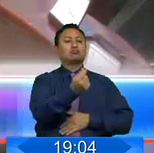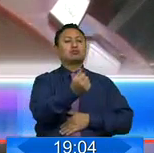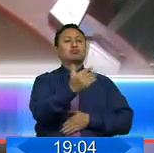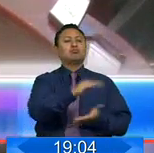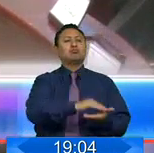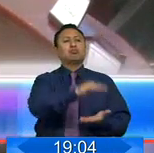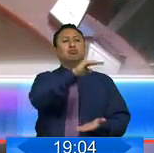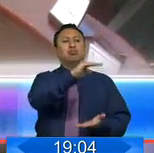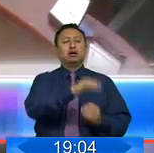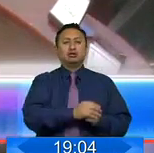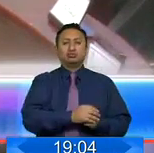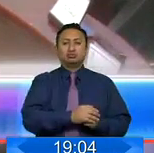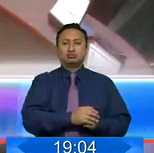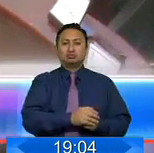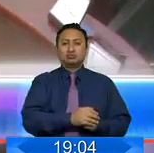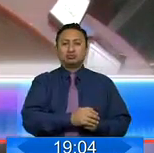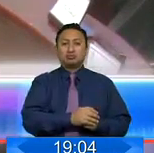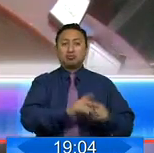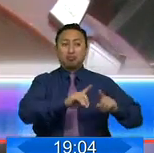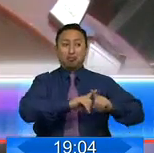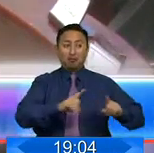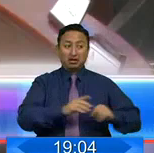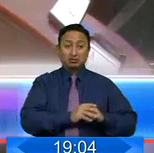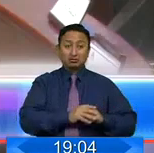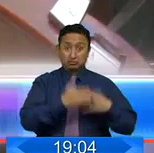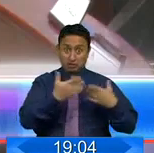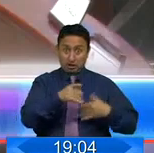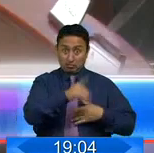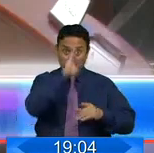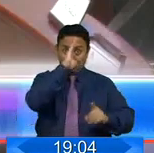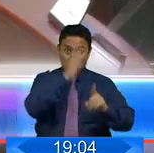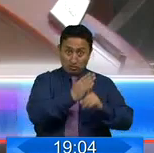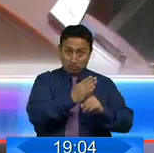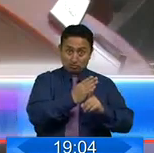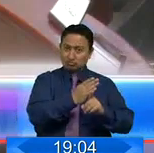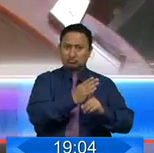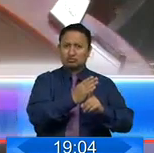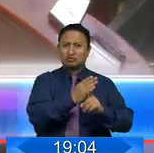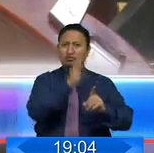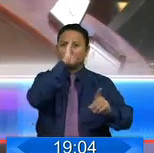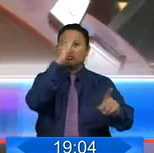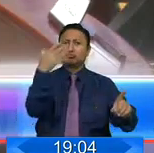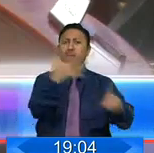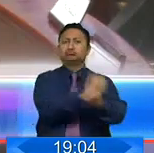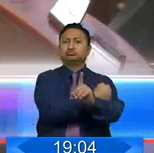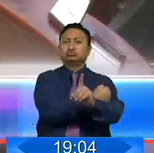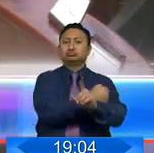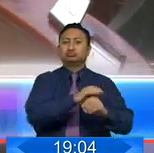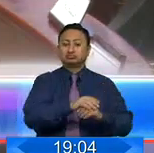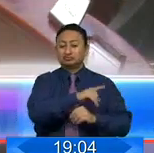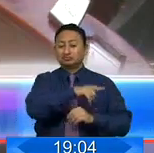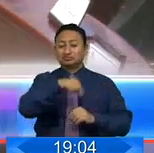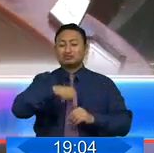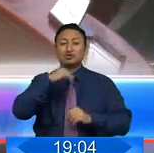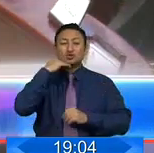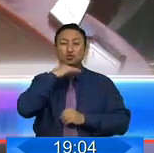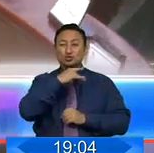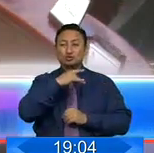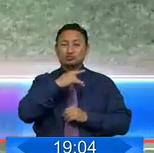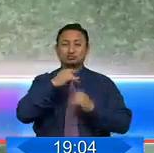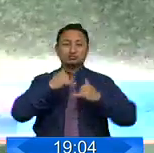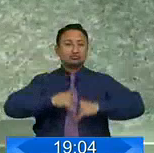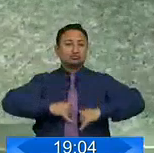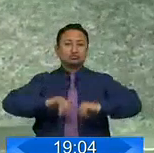generar recursos, pero no ha cumplido lo que efectivamente debía hacer, es bajar los niveles de contaminación.